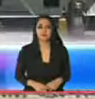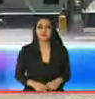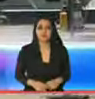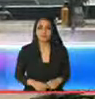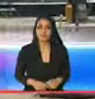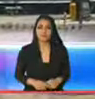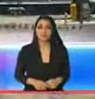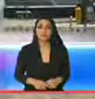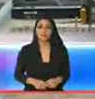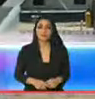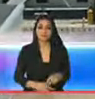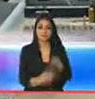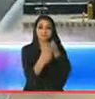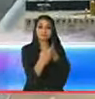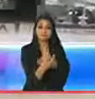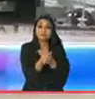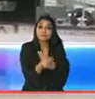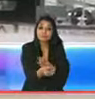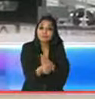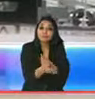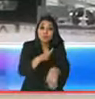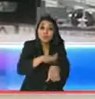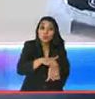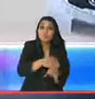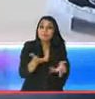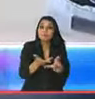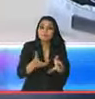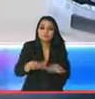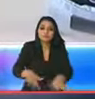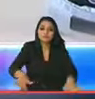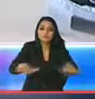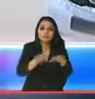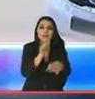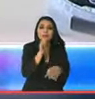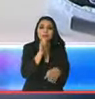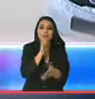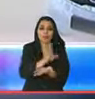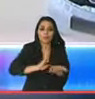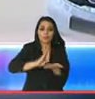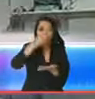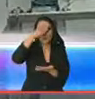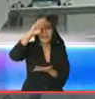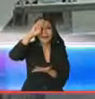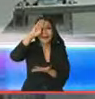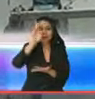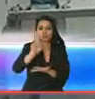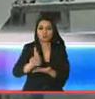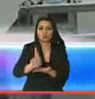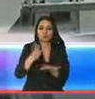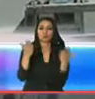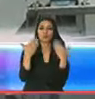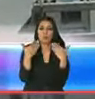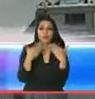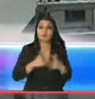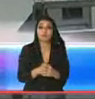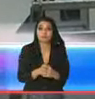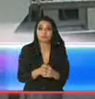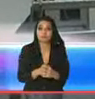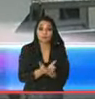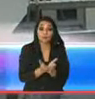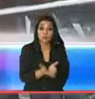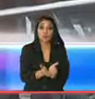La audiencia de formulación de cargos se realizó en un muelle privado situado en el barrio Cuba, al sur de Guayaquil, en donde quedó acoderada la